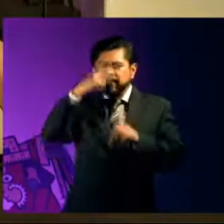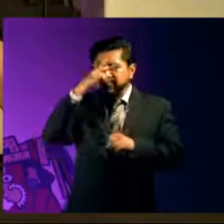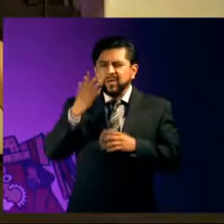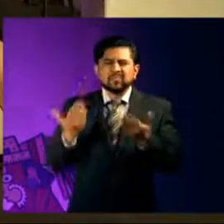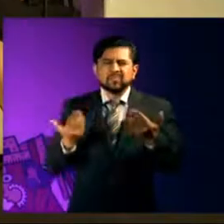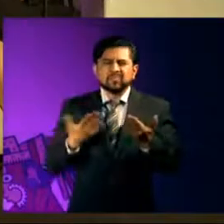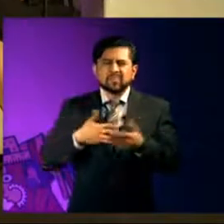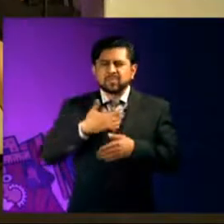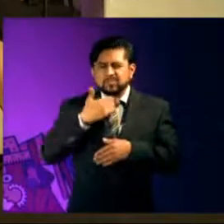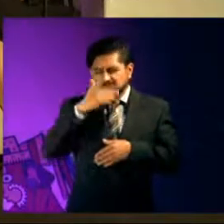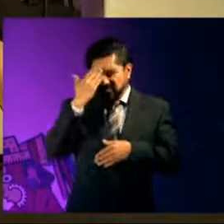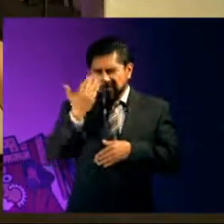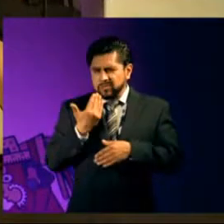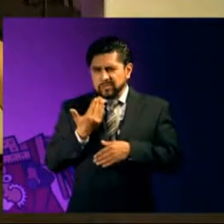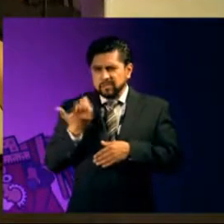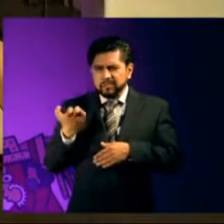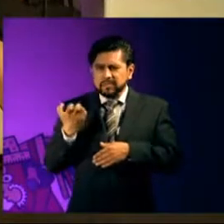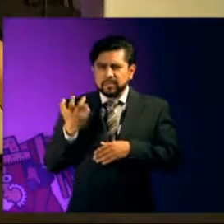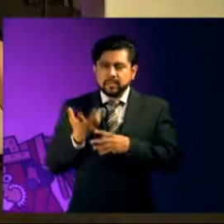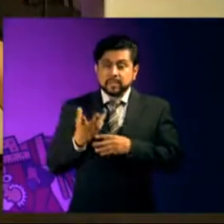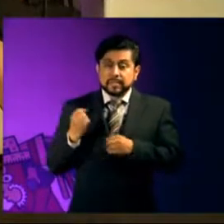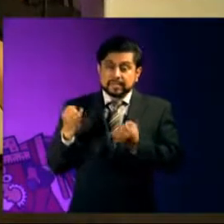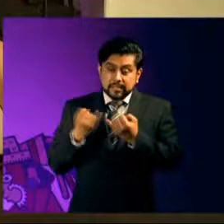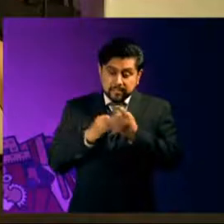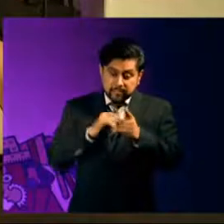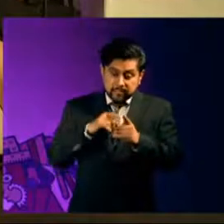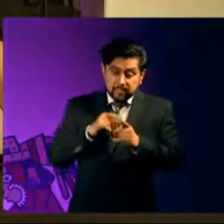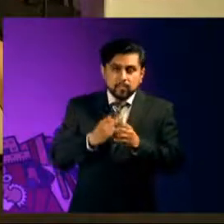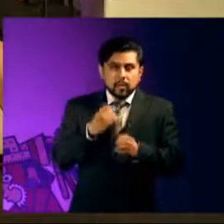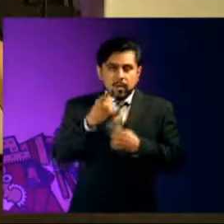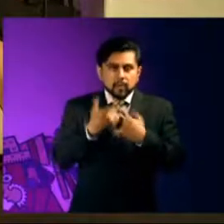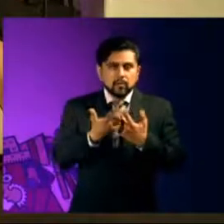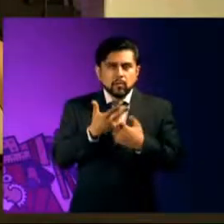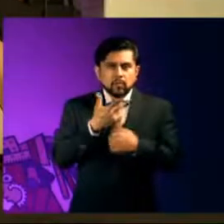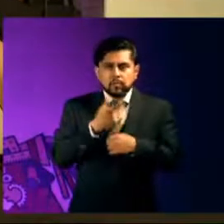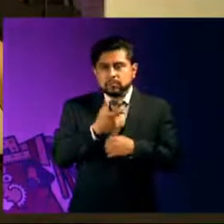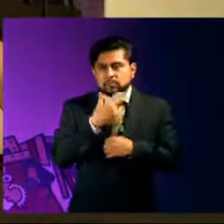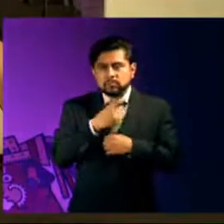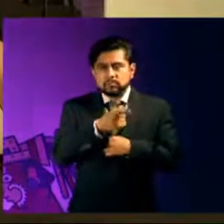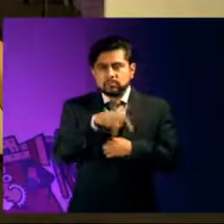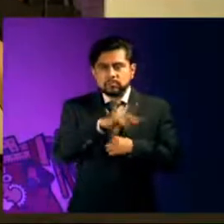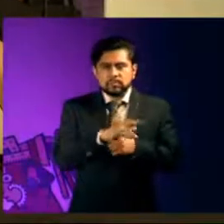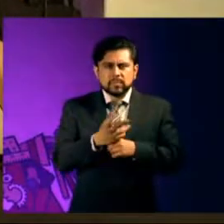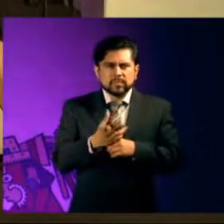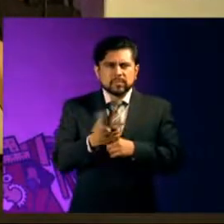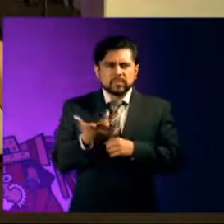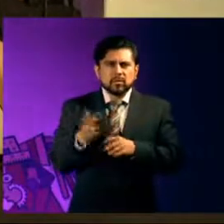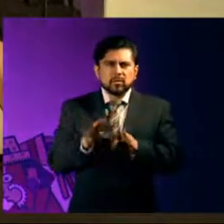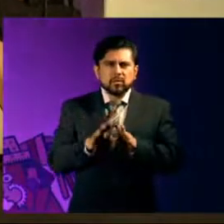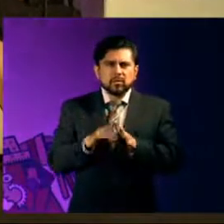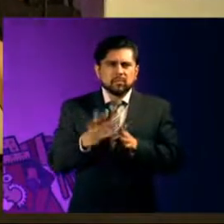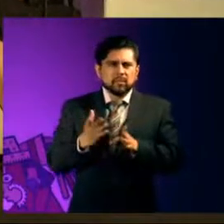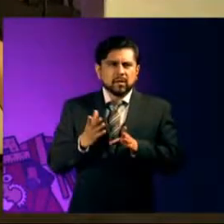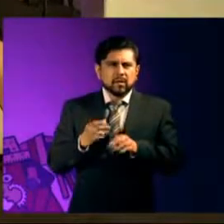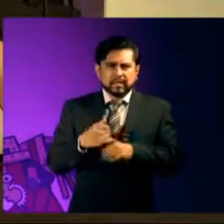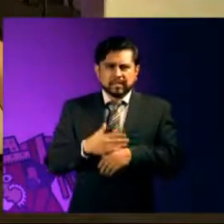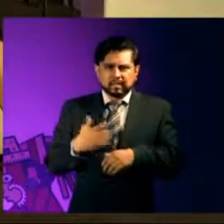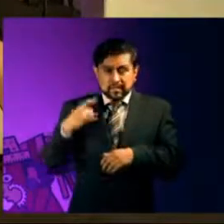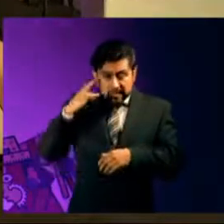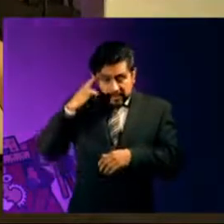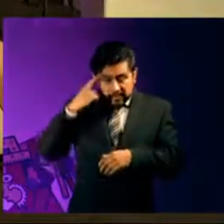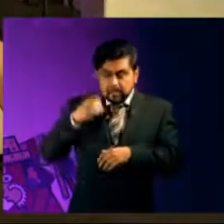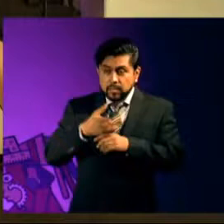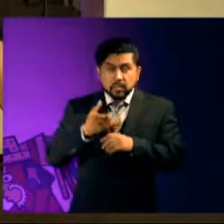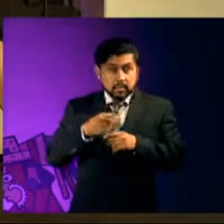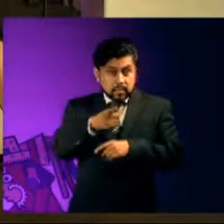volvieron a lo mismo y todavía se ofenden de que uno se la pasa hablando del pasado si es que ellos volvieron al